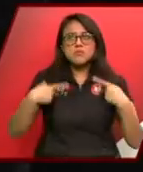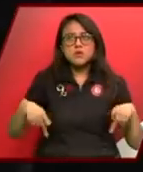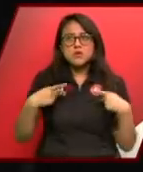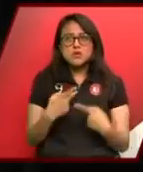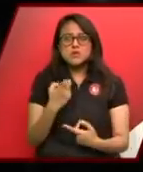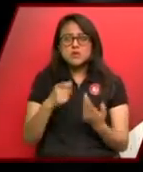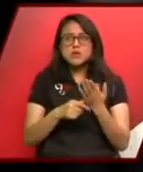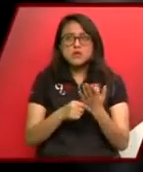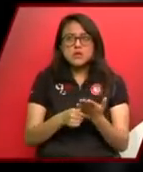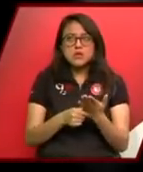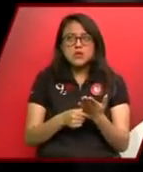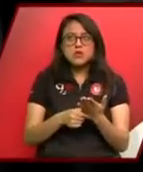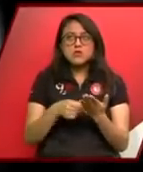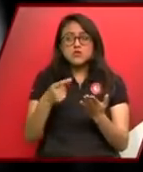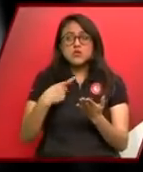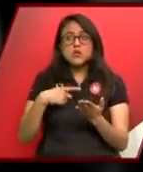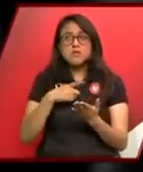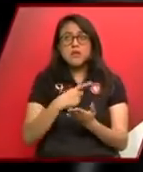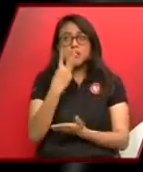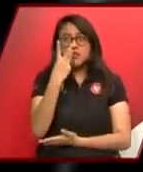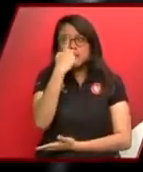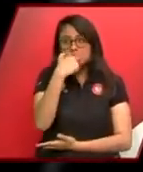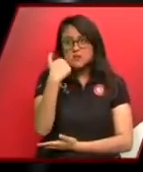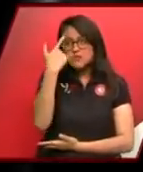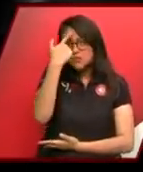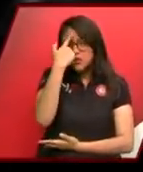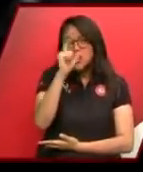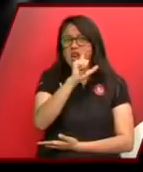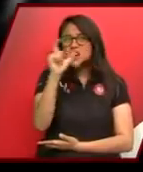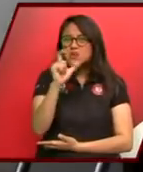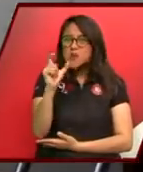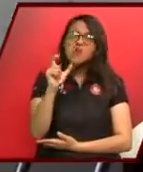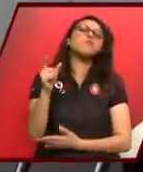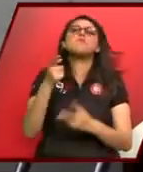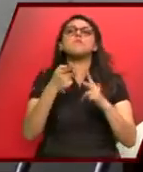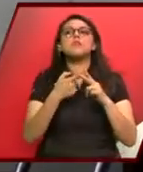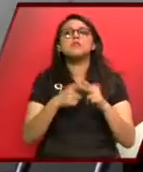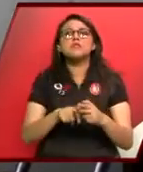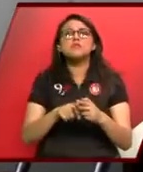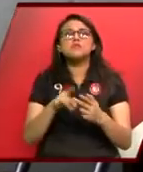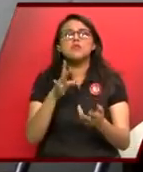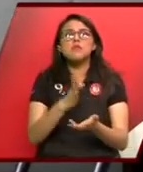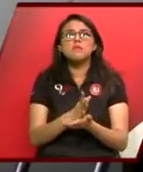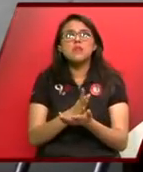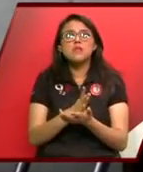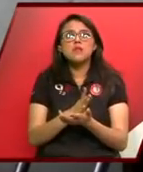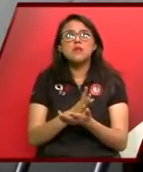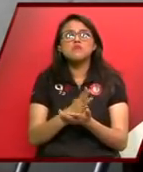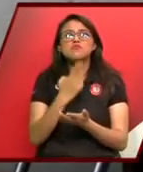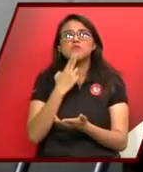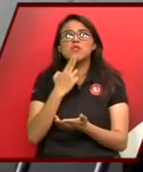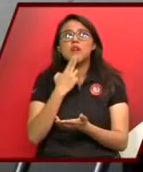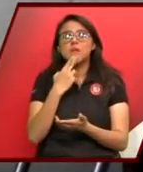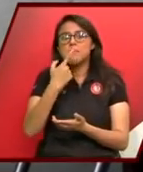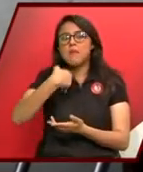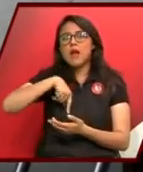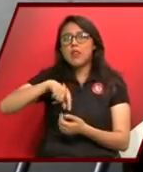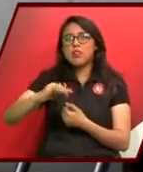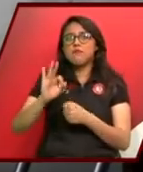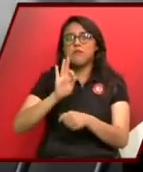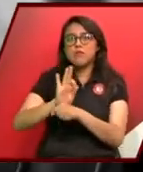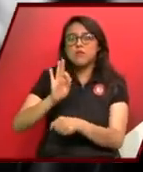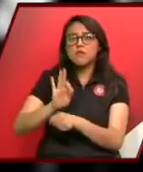lo siguiente. Yo me tuve que encerrar durante 3 horas y es cuando tomo lo único que según yo para mí era un arma en ese momento para defenderme, que son